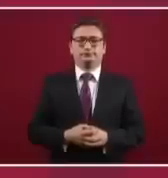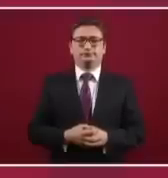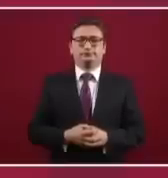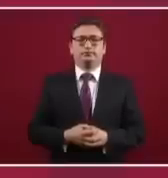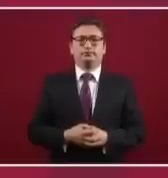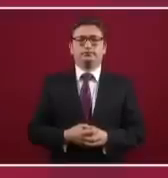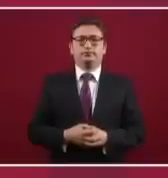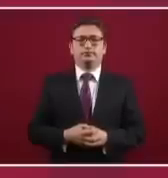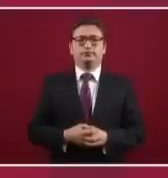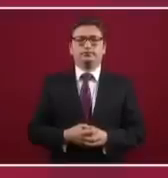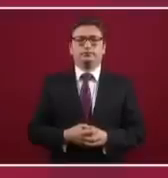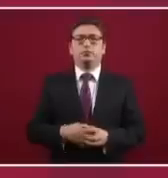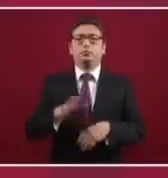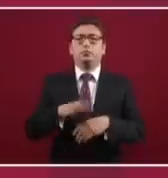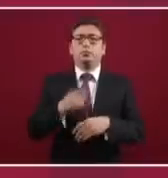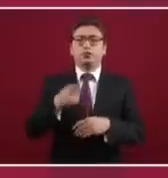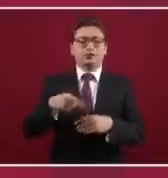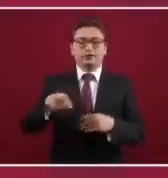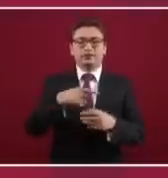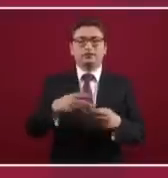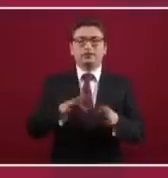funcionaban a partir de contratos